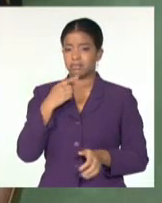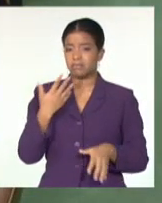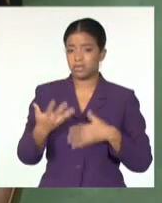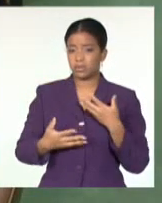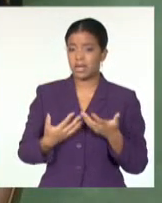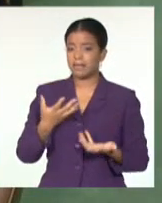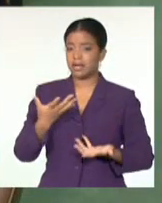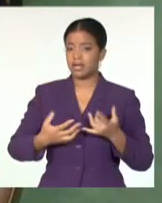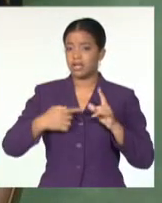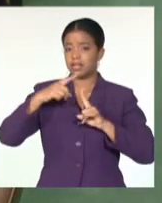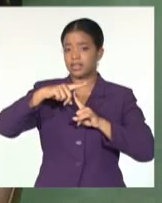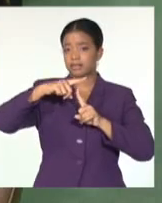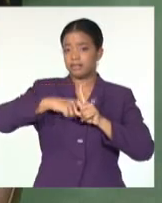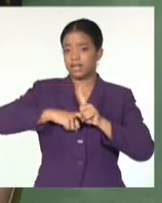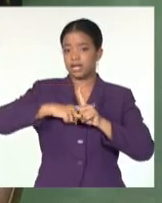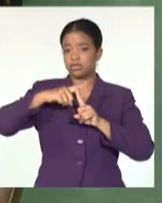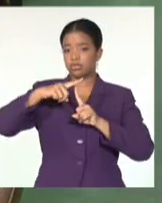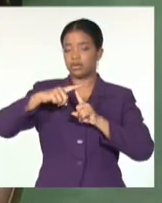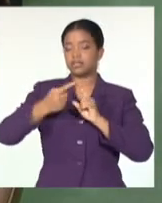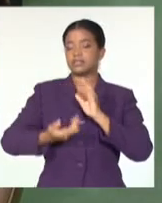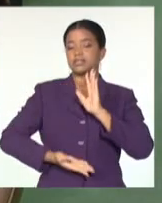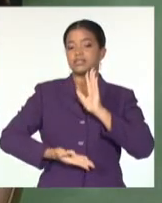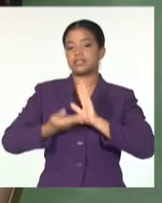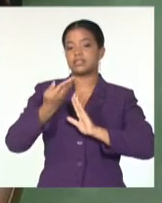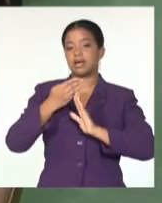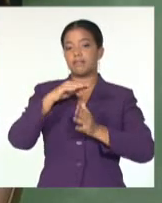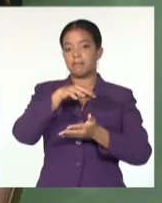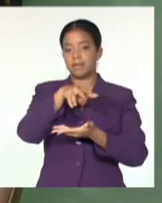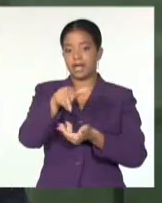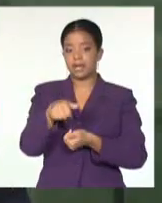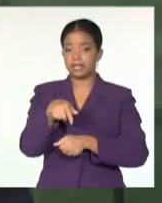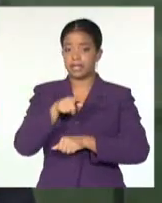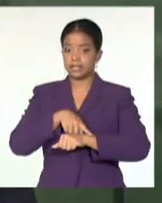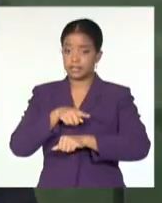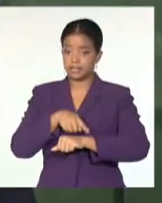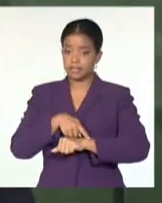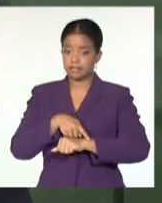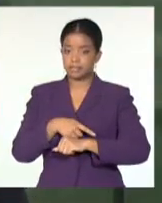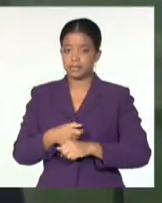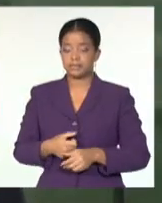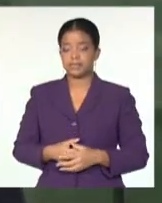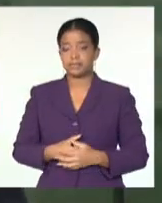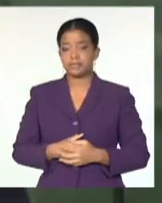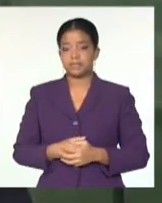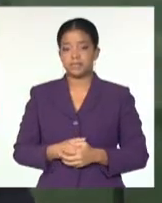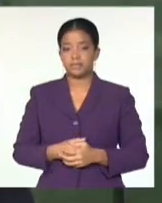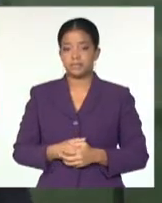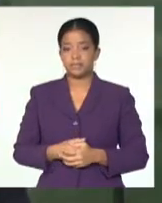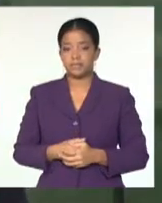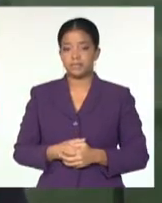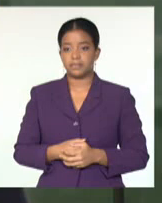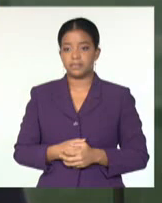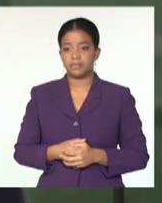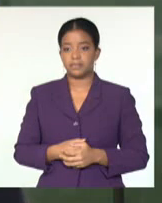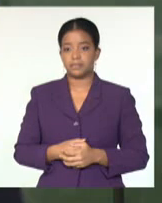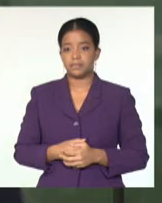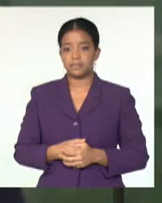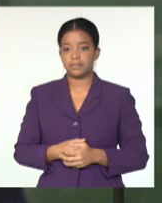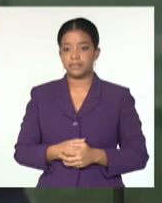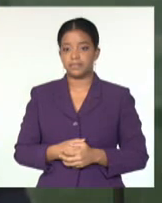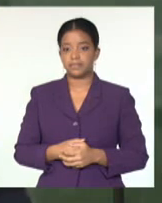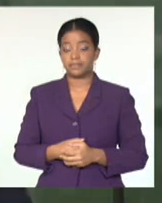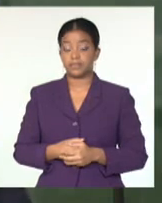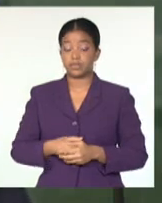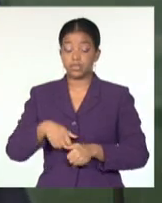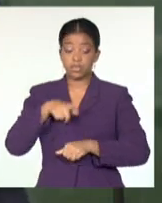salvar nuestro planeta Tierra cuando todavía tenemos tiempo. Ha llegado la hora de que los